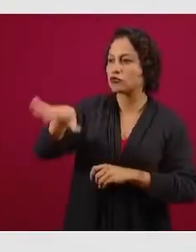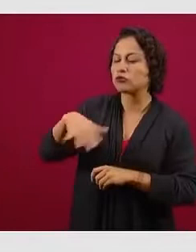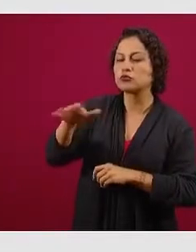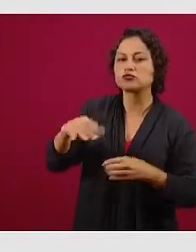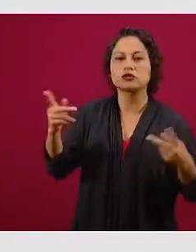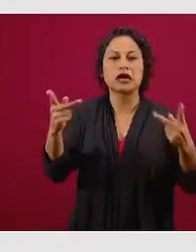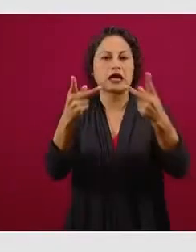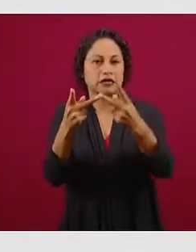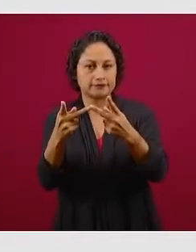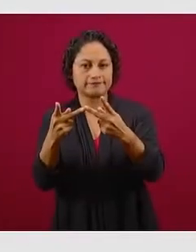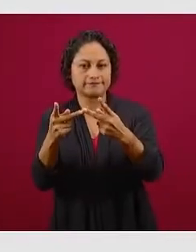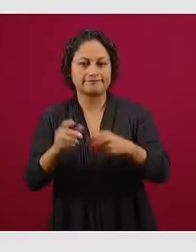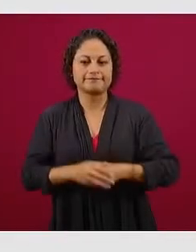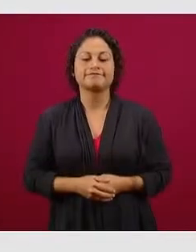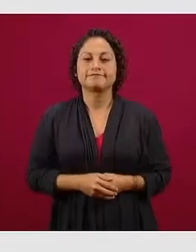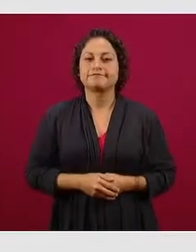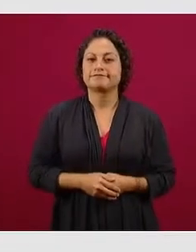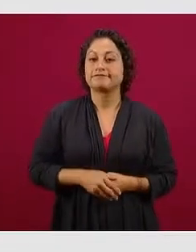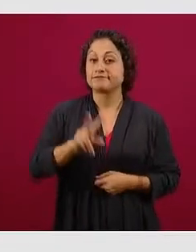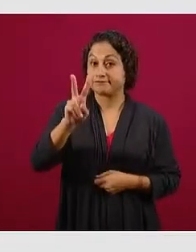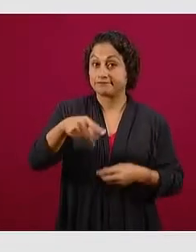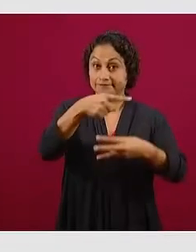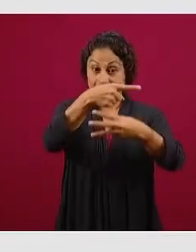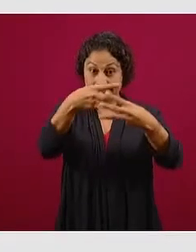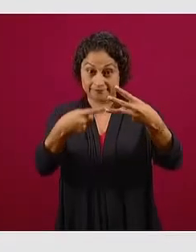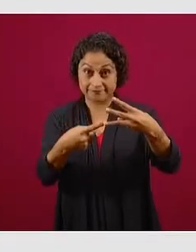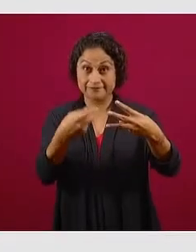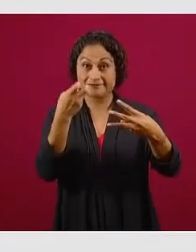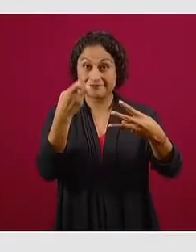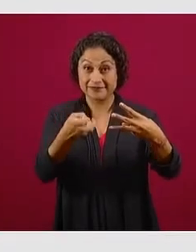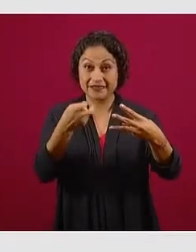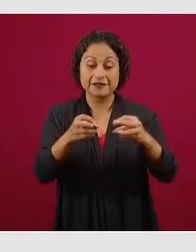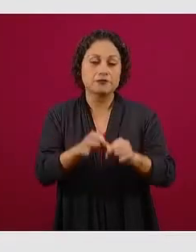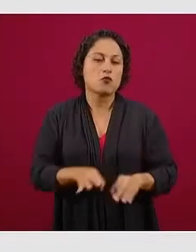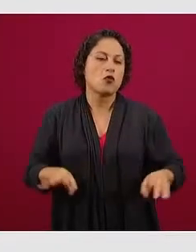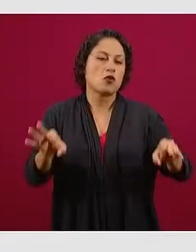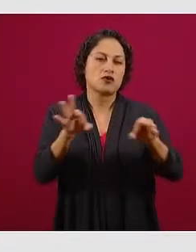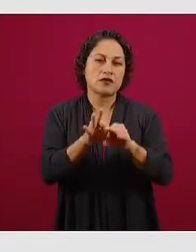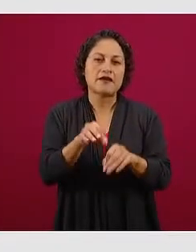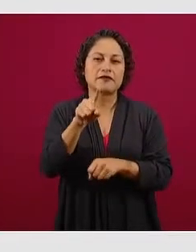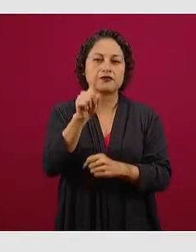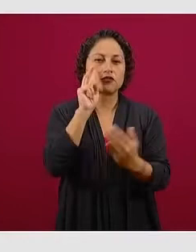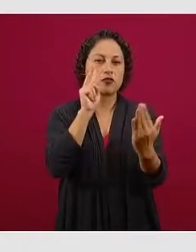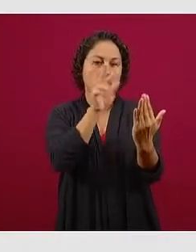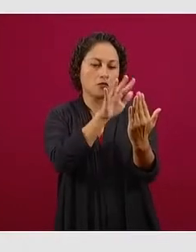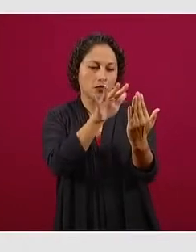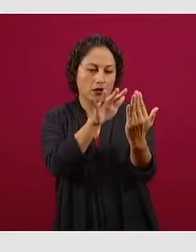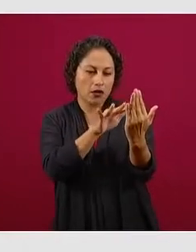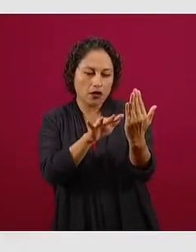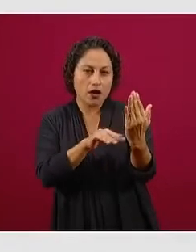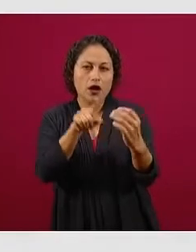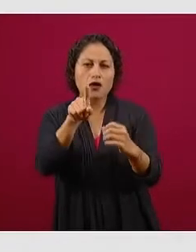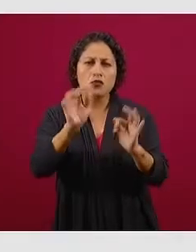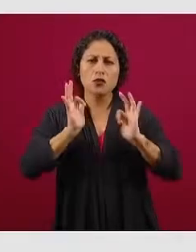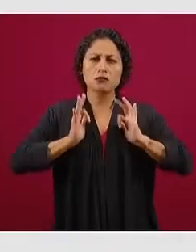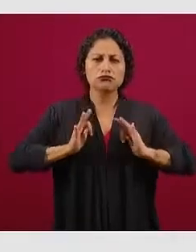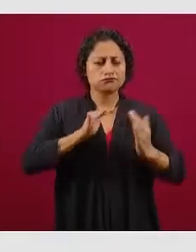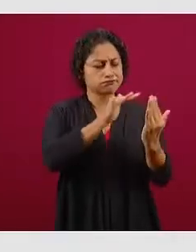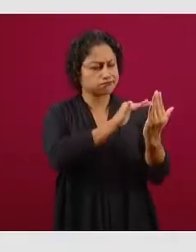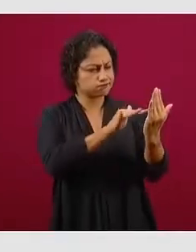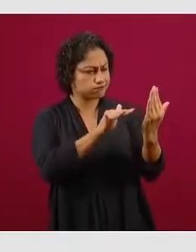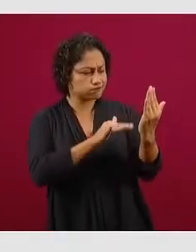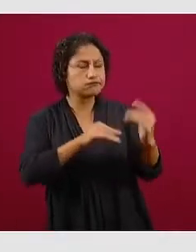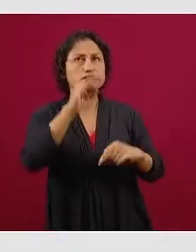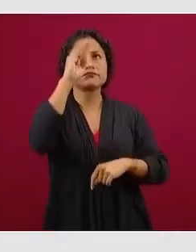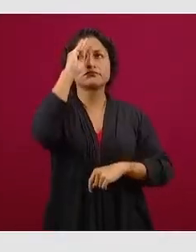estos 3 pasos y verás que es sencillo detectar cuando intentan desinformarte. Toma el tiempo de validar las noticias que te llegan y piensa antes